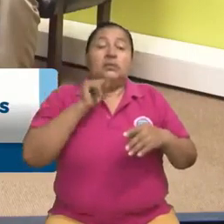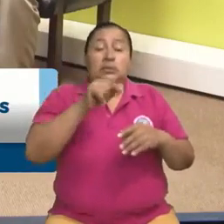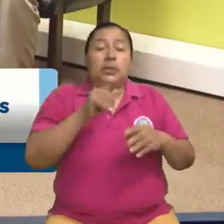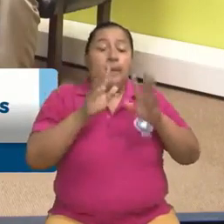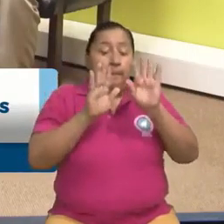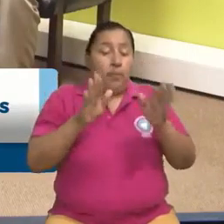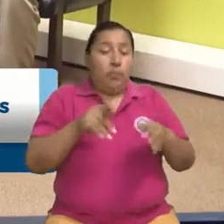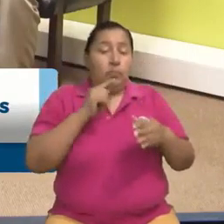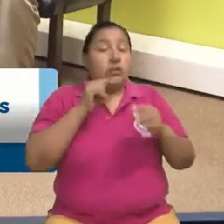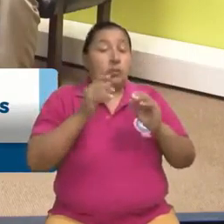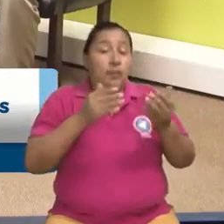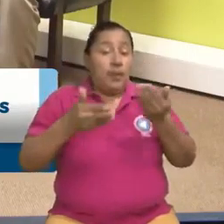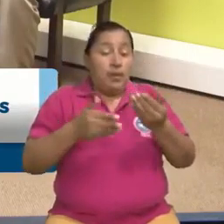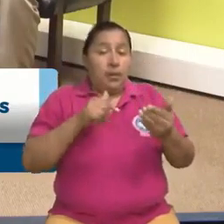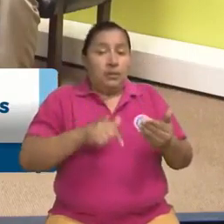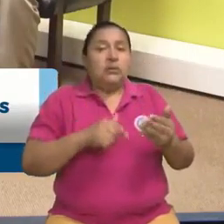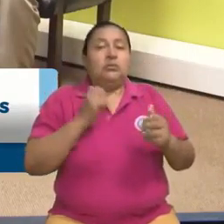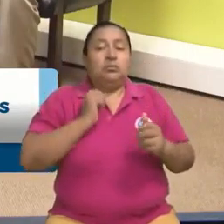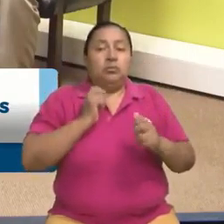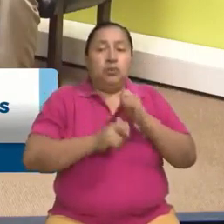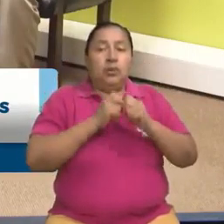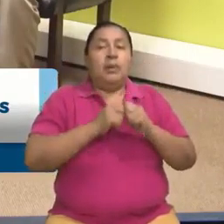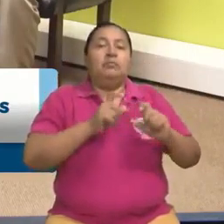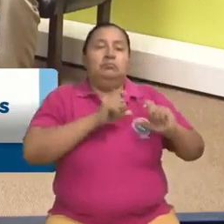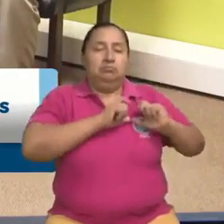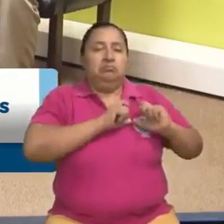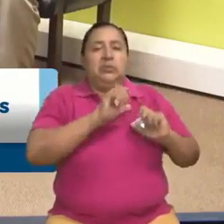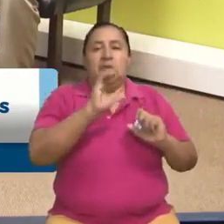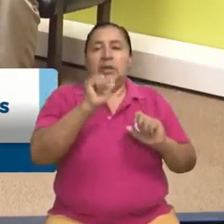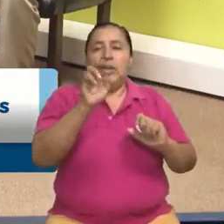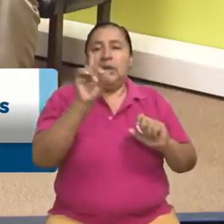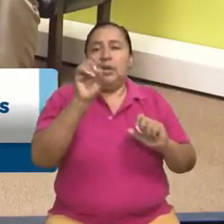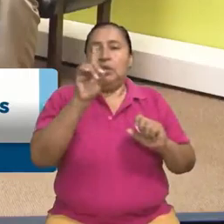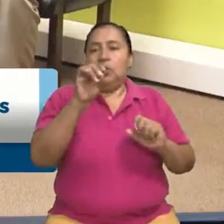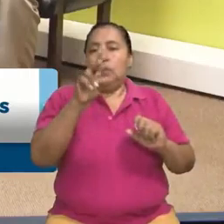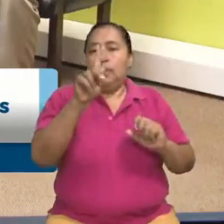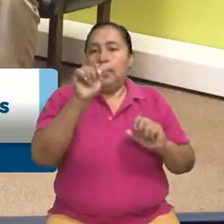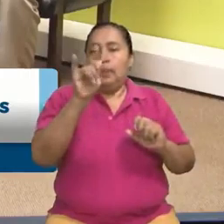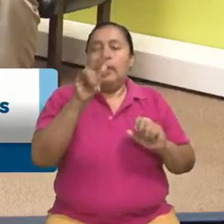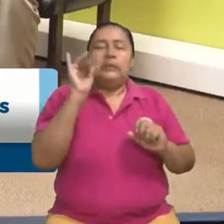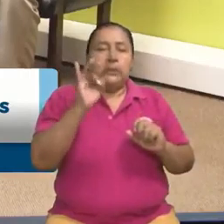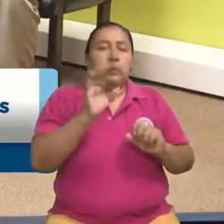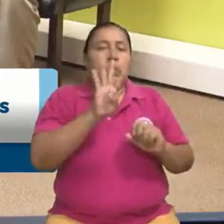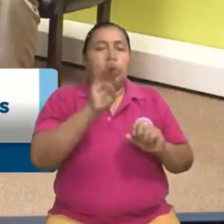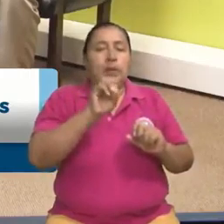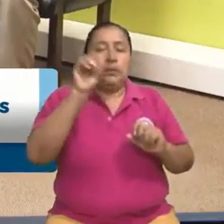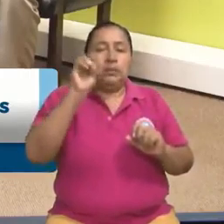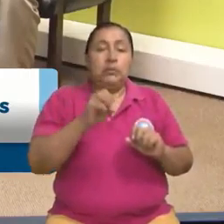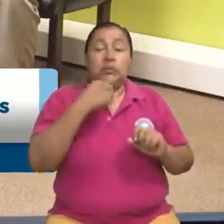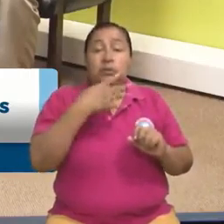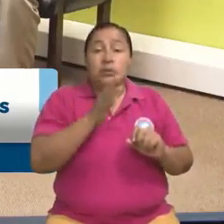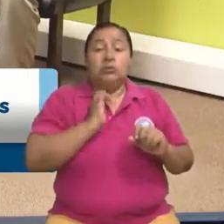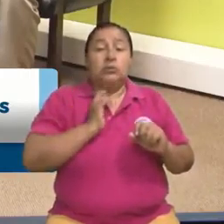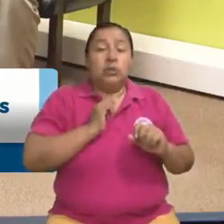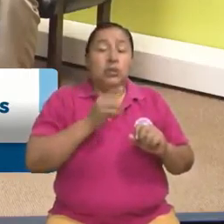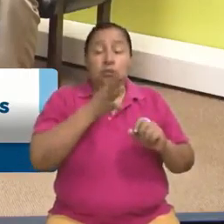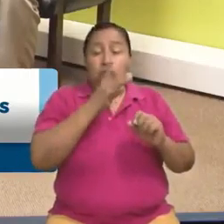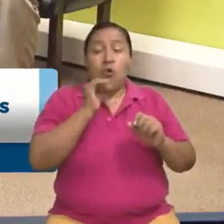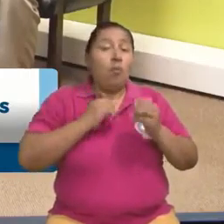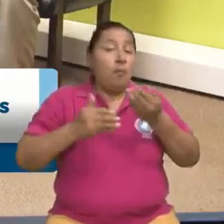tienen una gran probabilidad de que vengan con una cardiopatía congénita. Hasta un 40% de todos los bebés que nacen con un síndrome de Down